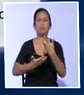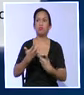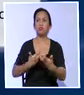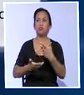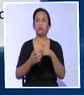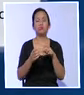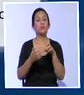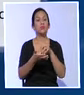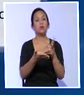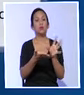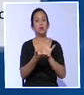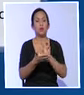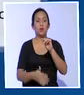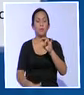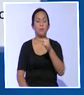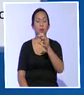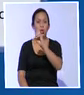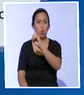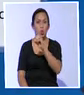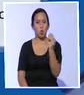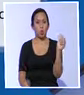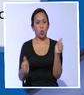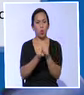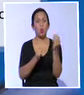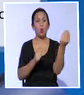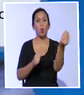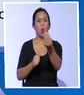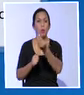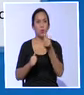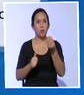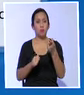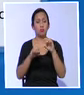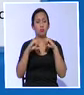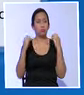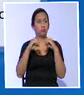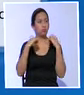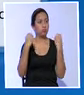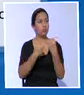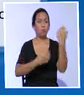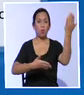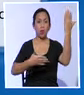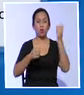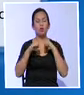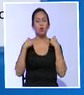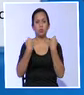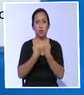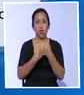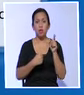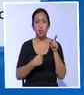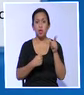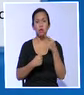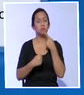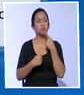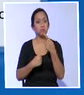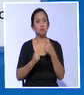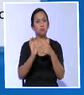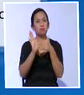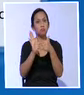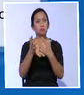jorge miño conjuntamente con jóvenes de distintas organizaciones políticas y sociales allí habrá un pronunciamiento público para